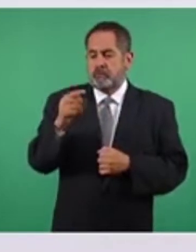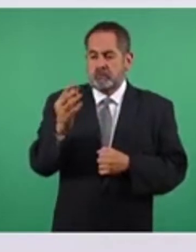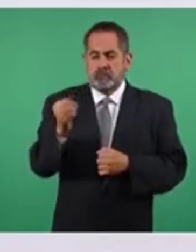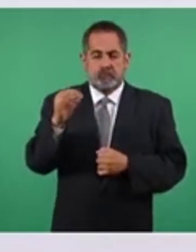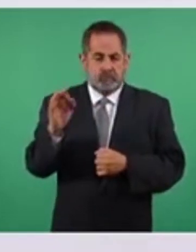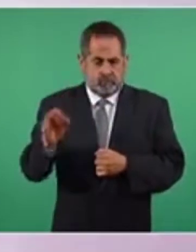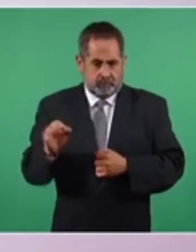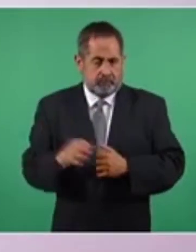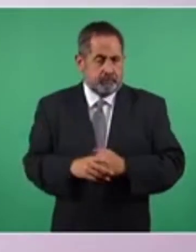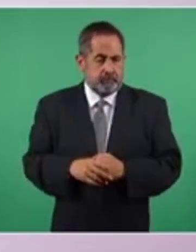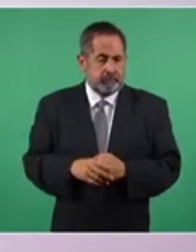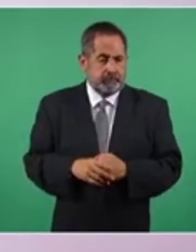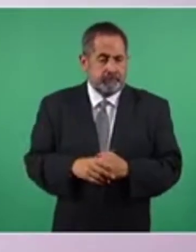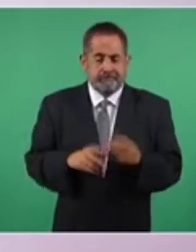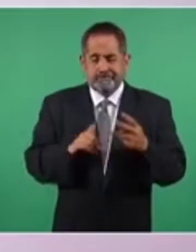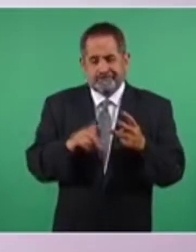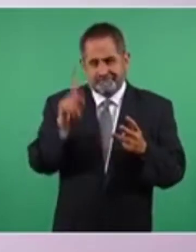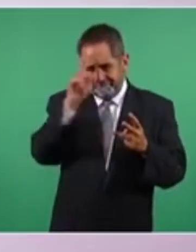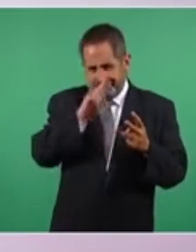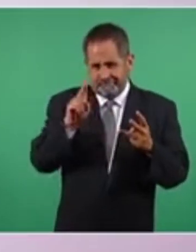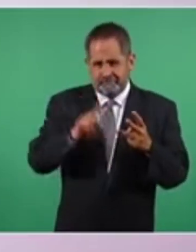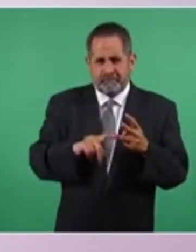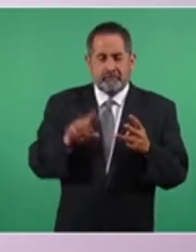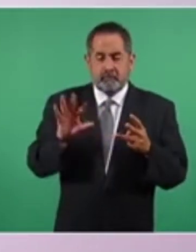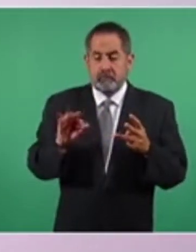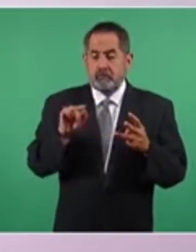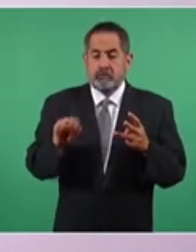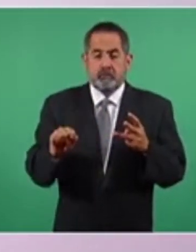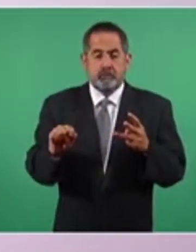42.9%. Peor,